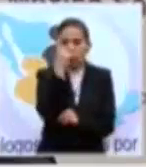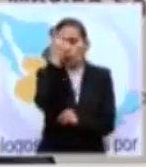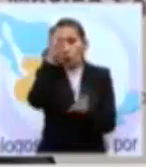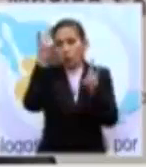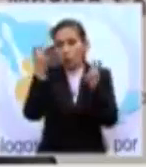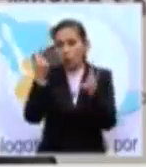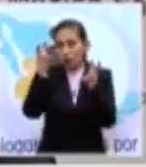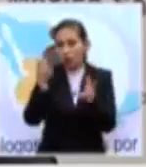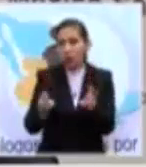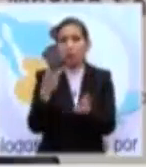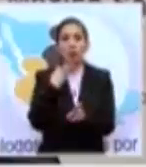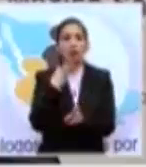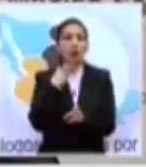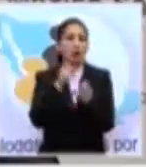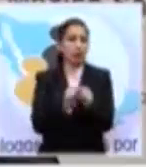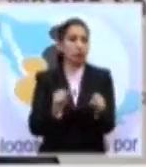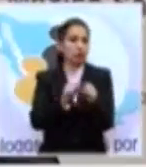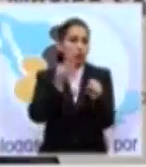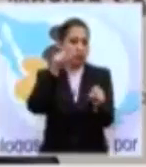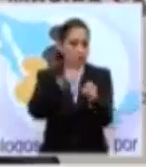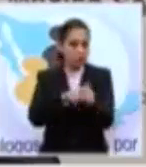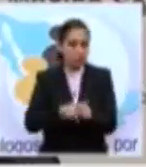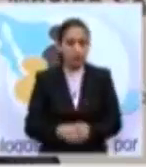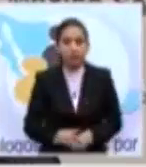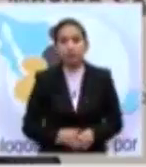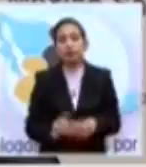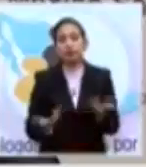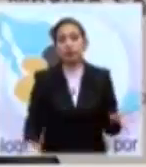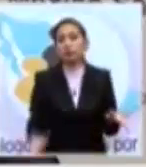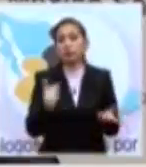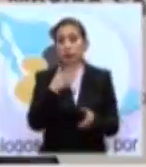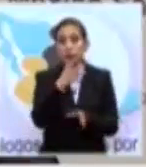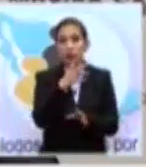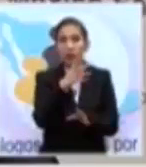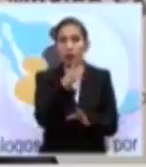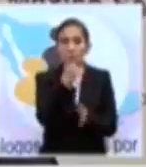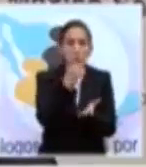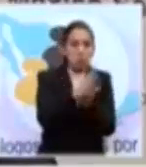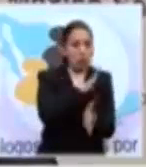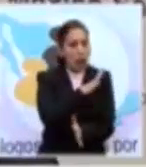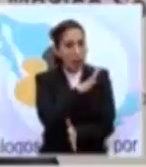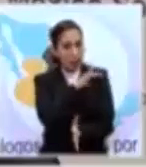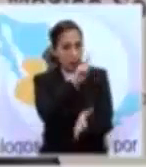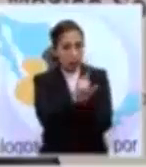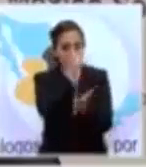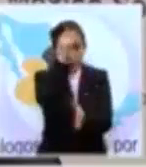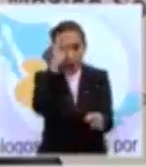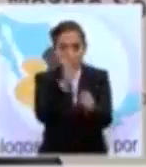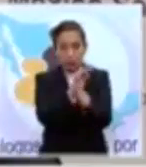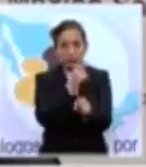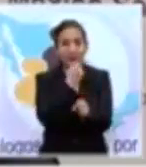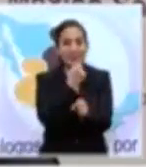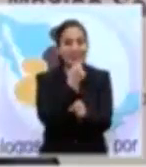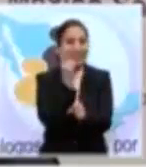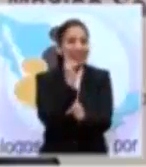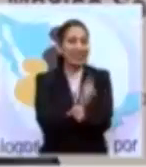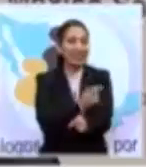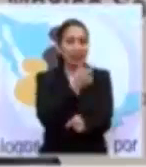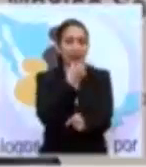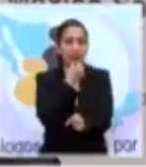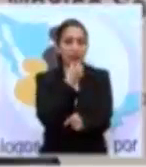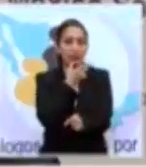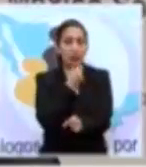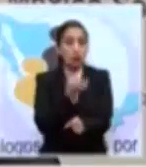de la política social. Salvo la ley para la protección de niños y niñas y